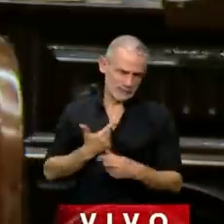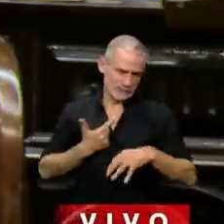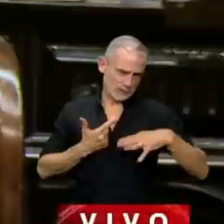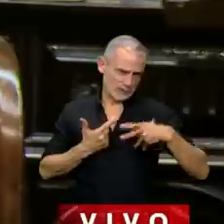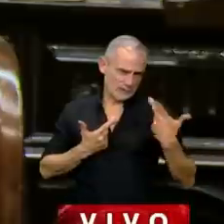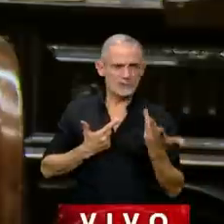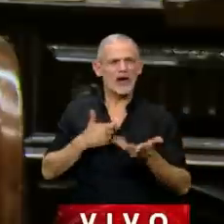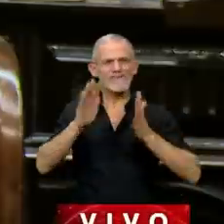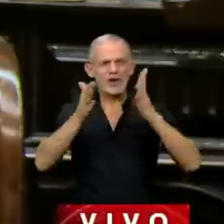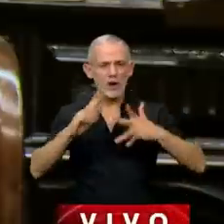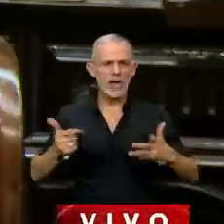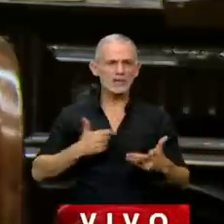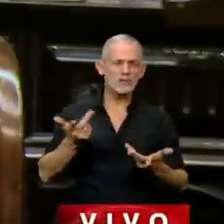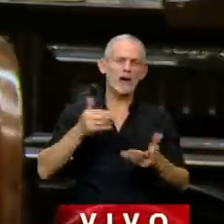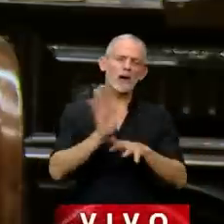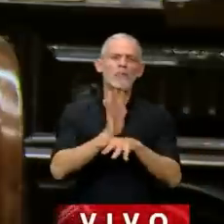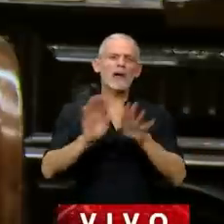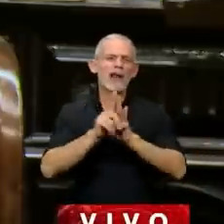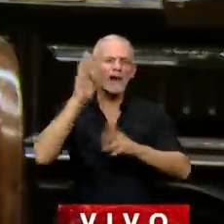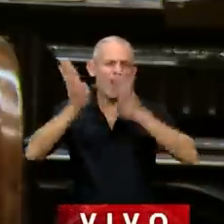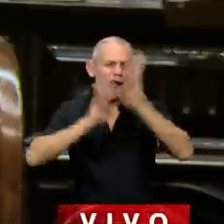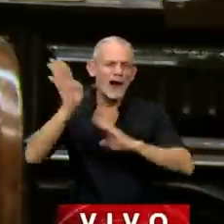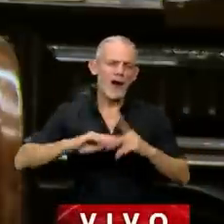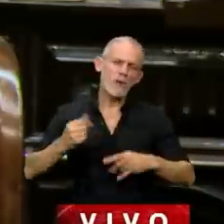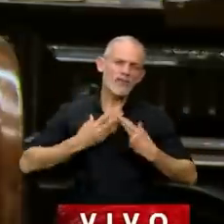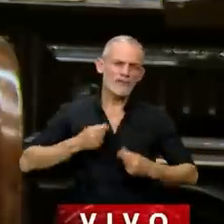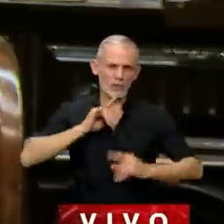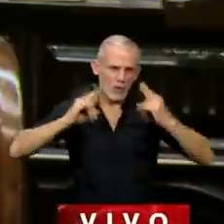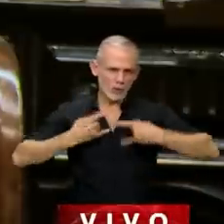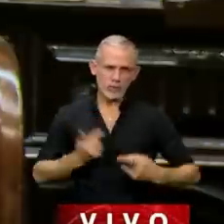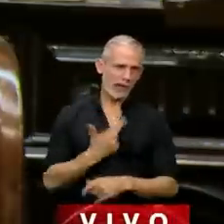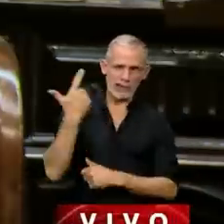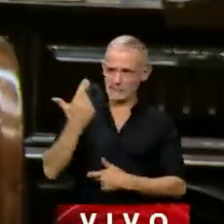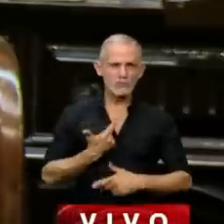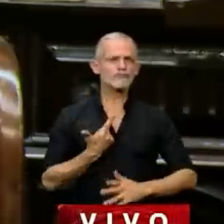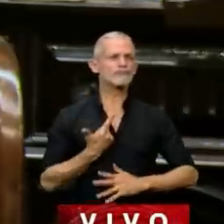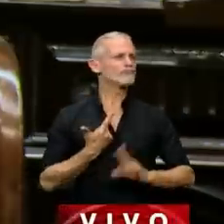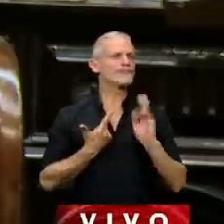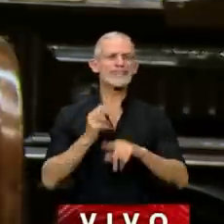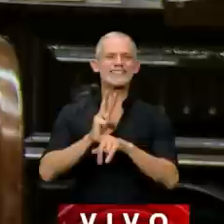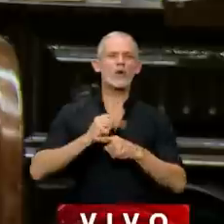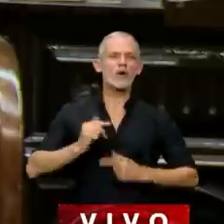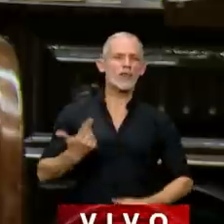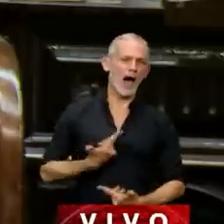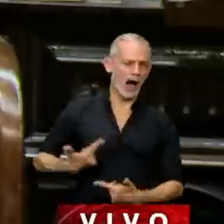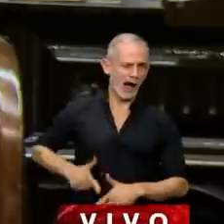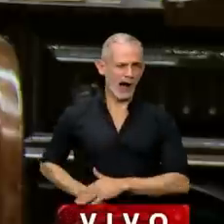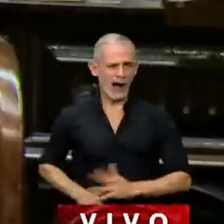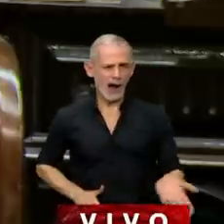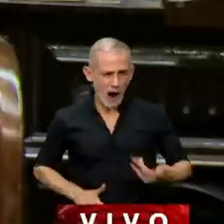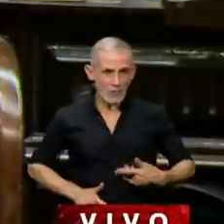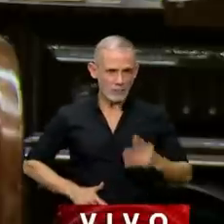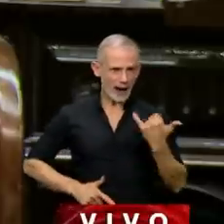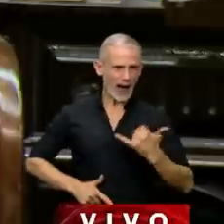porque impera la ley de la selva y porque lo que necesitan es sentirse seguros. Frente a esa necesidad